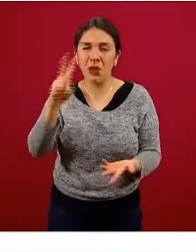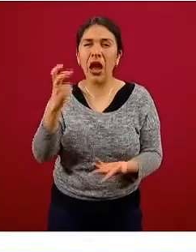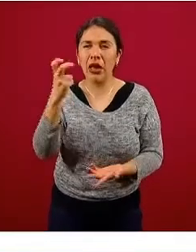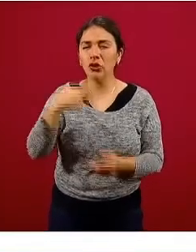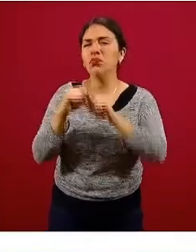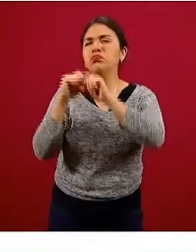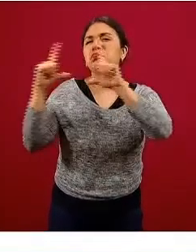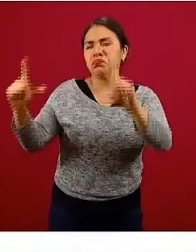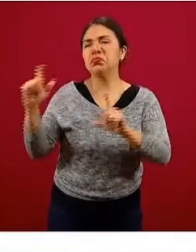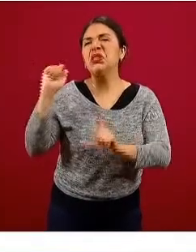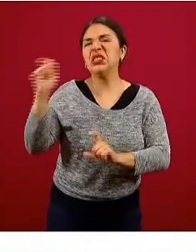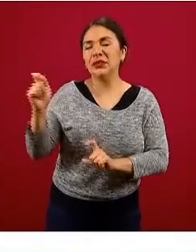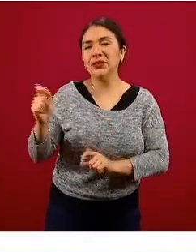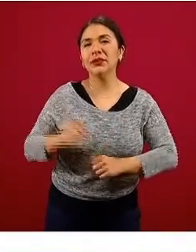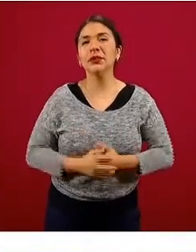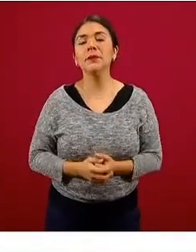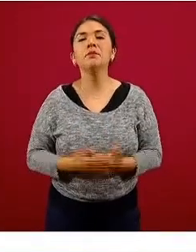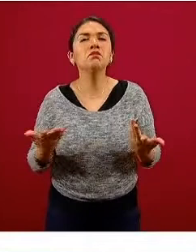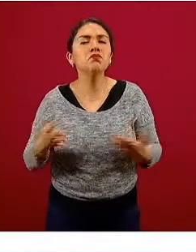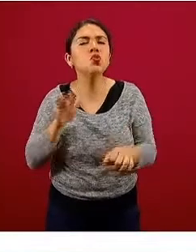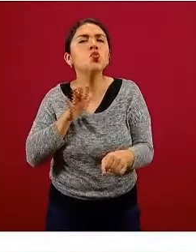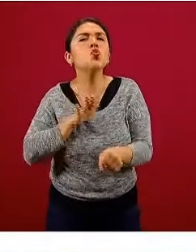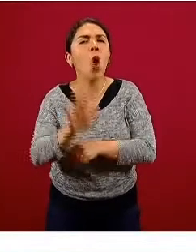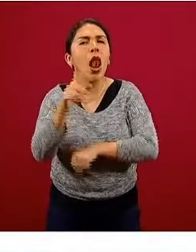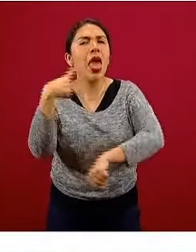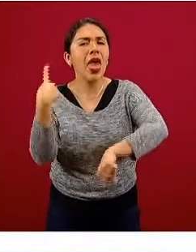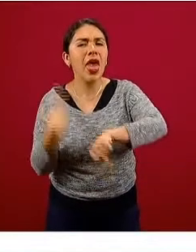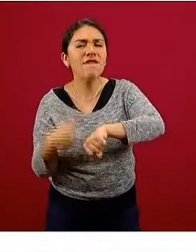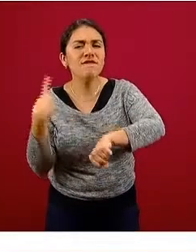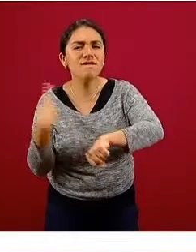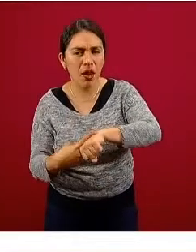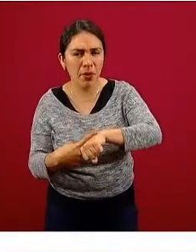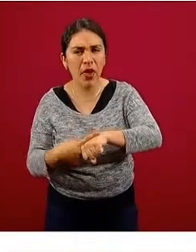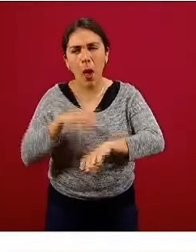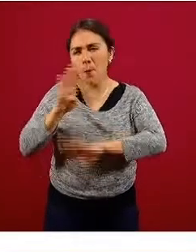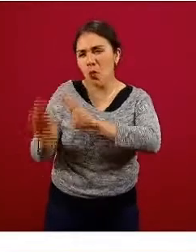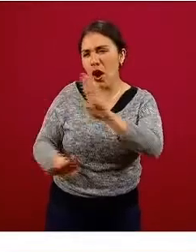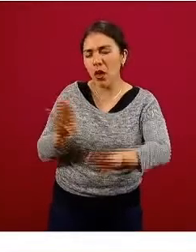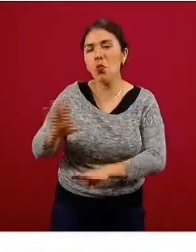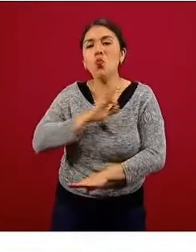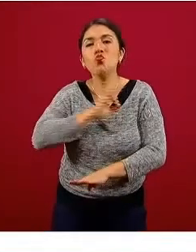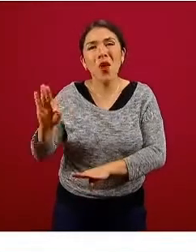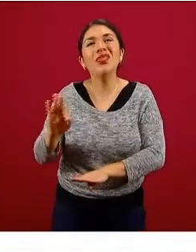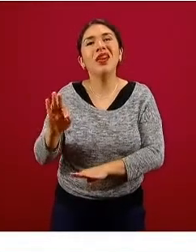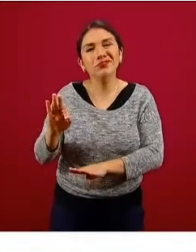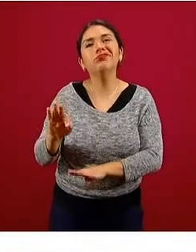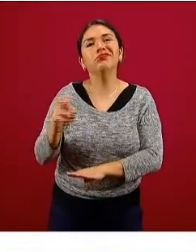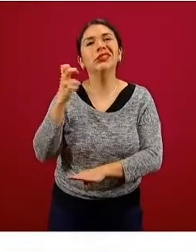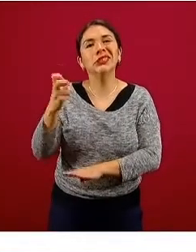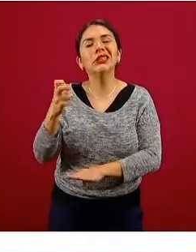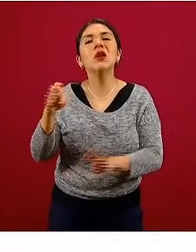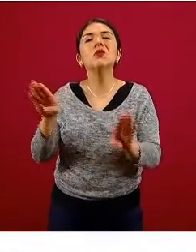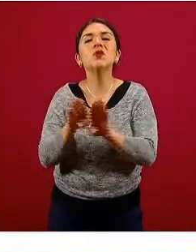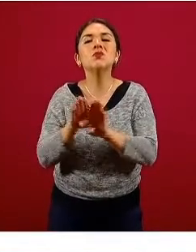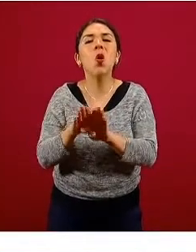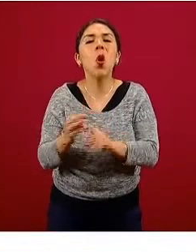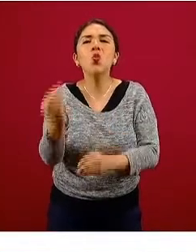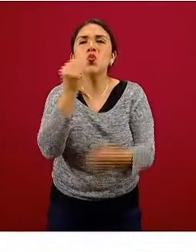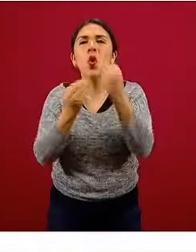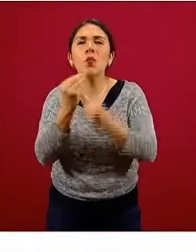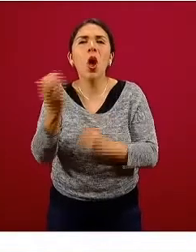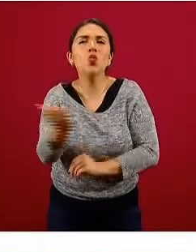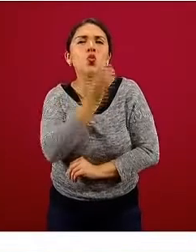que presentamos es cuáles son las enfermedades y las muertes que pueden atribuirse a